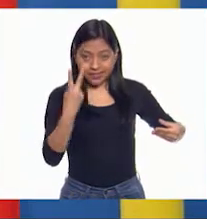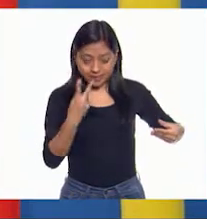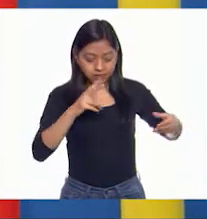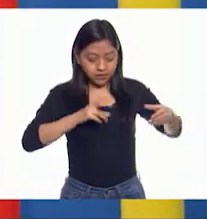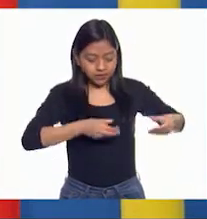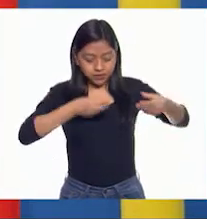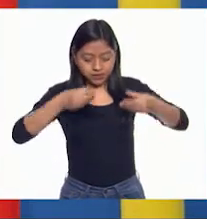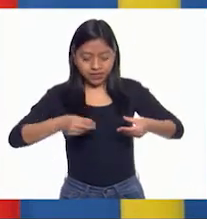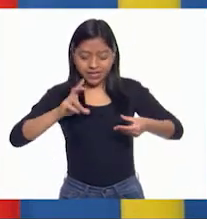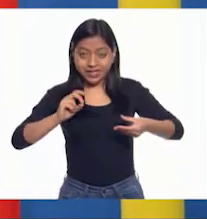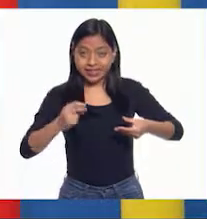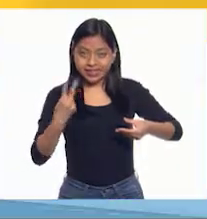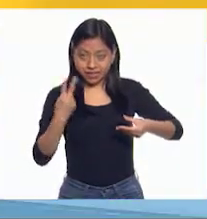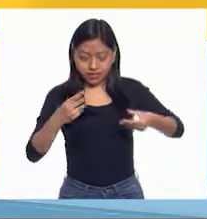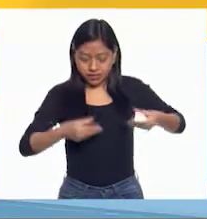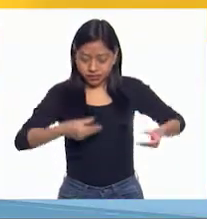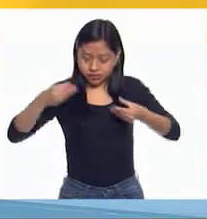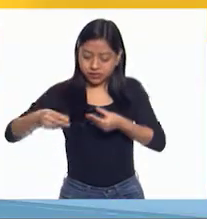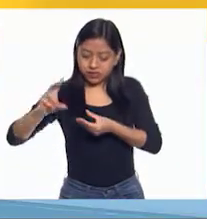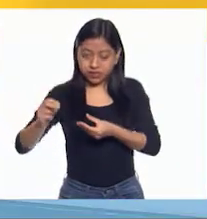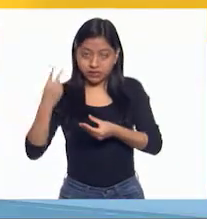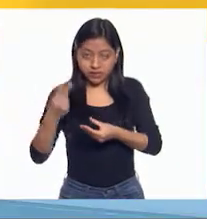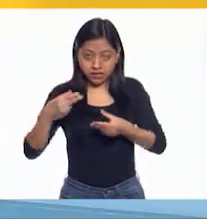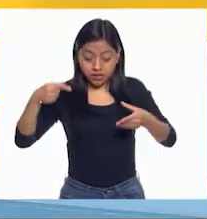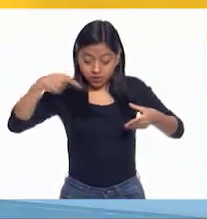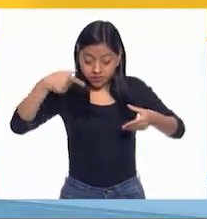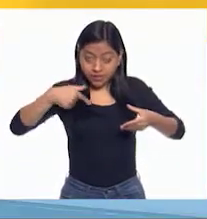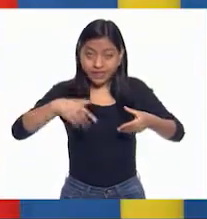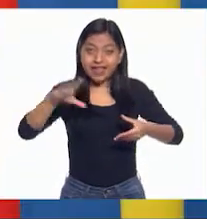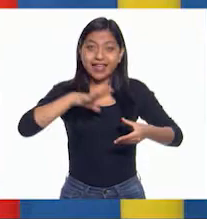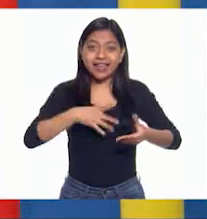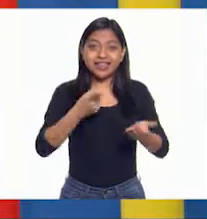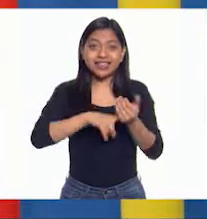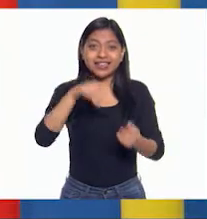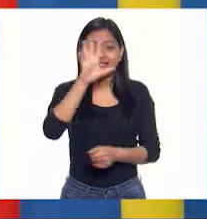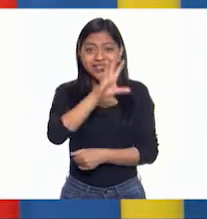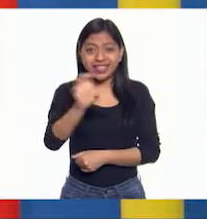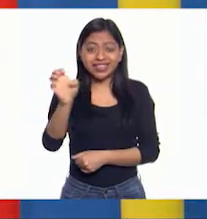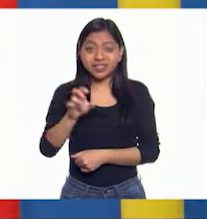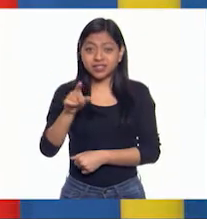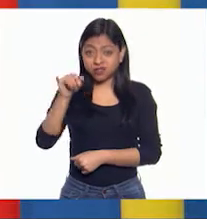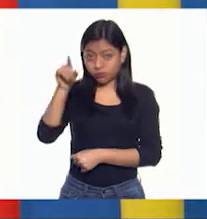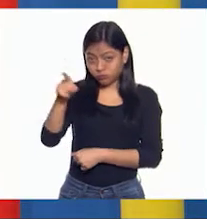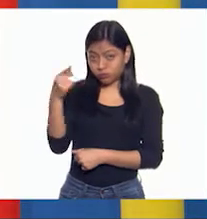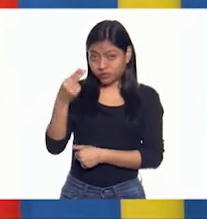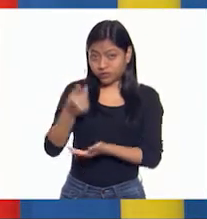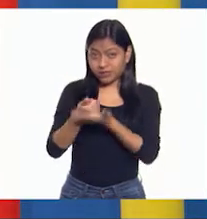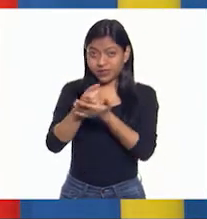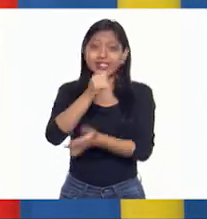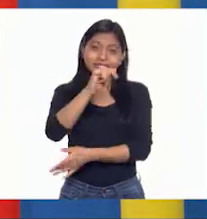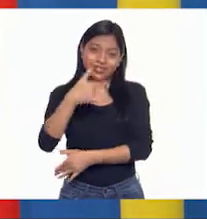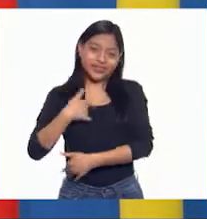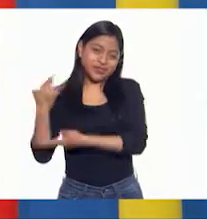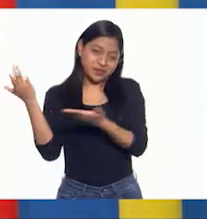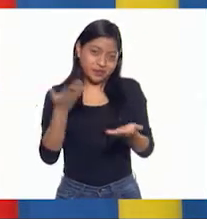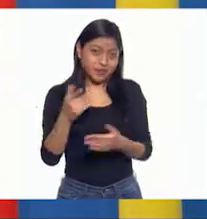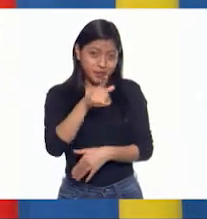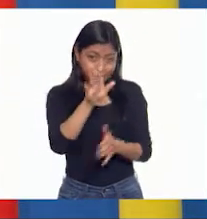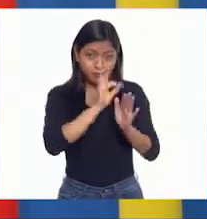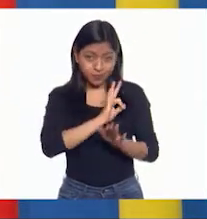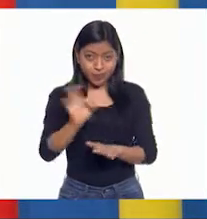500. Creo que vas a necesitar ayuda. Ay, sí, pero por eso vine. ¿Me